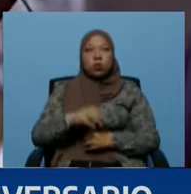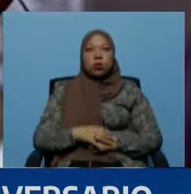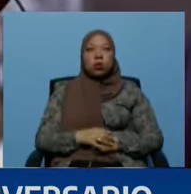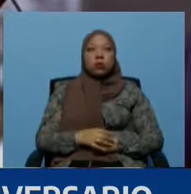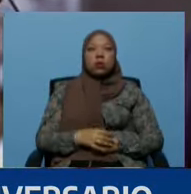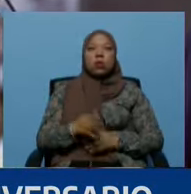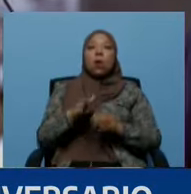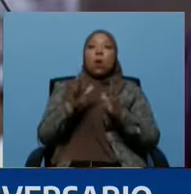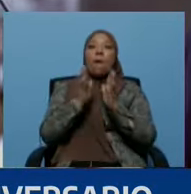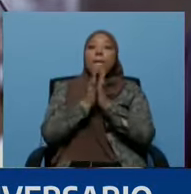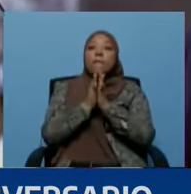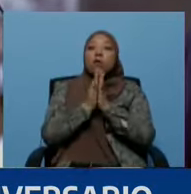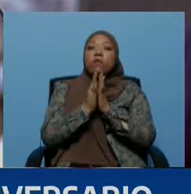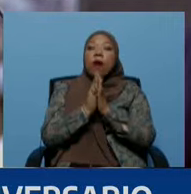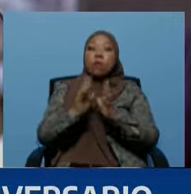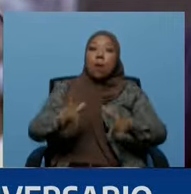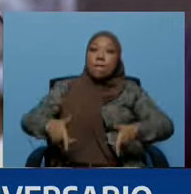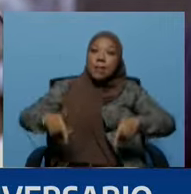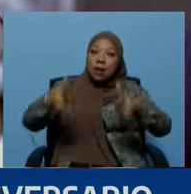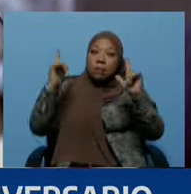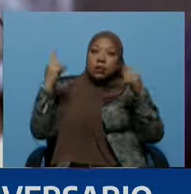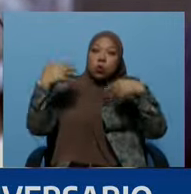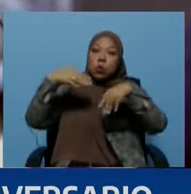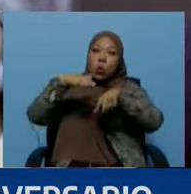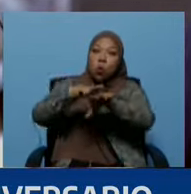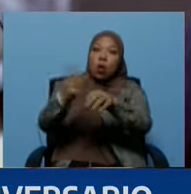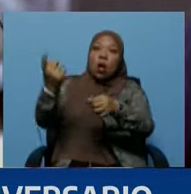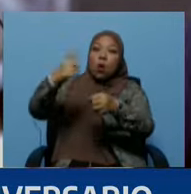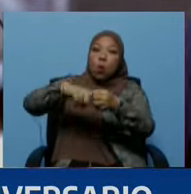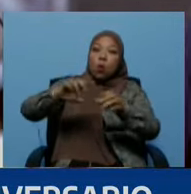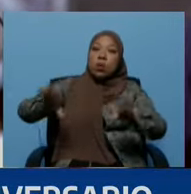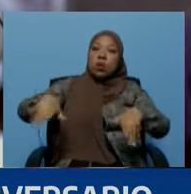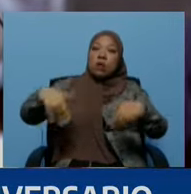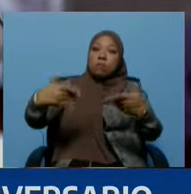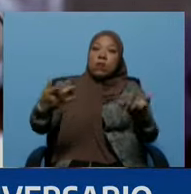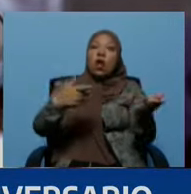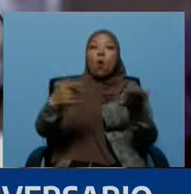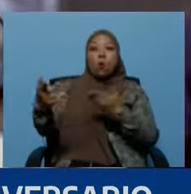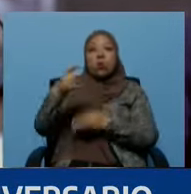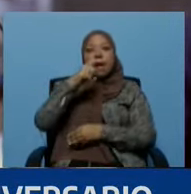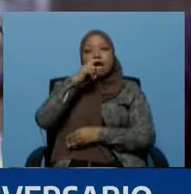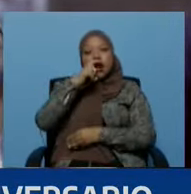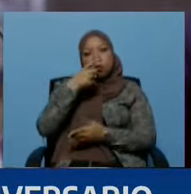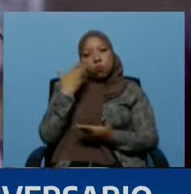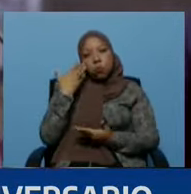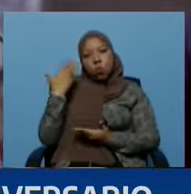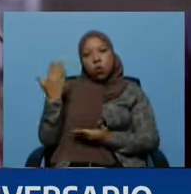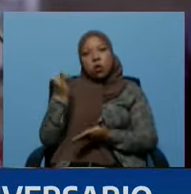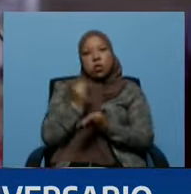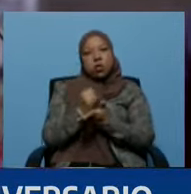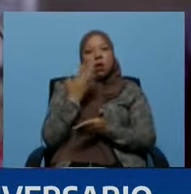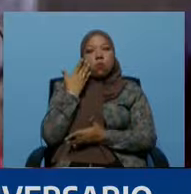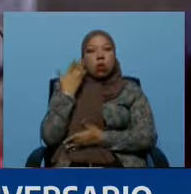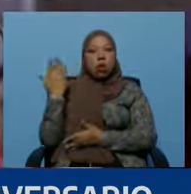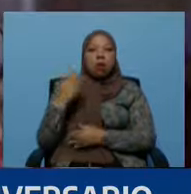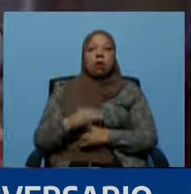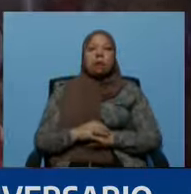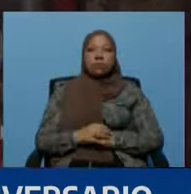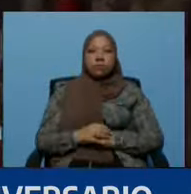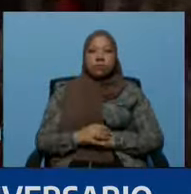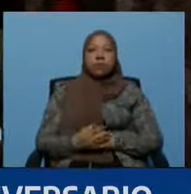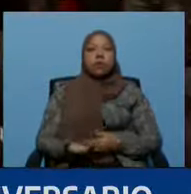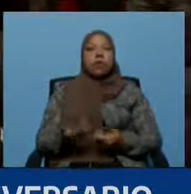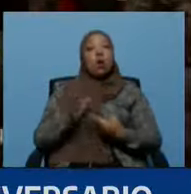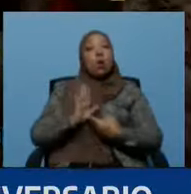Le pido su autorización para ser entregado este presente institucional. Muy que bien. Lo